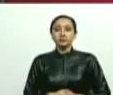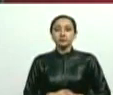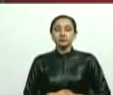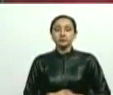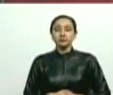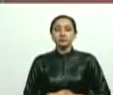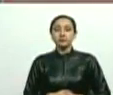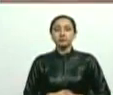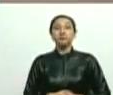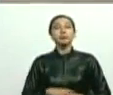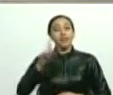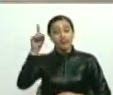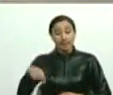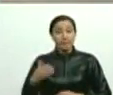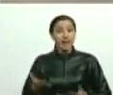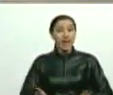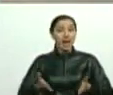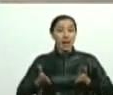Y tiene que ganar,